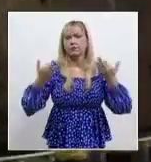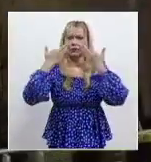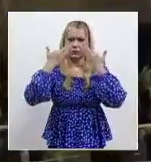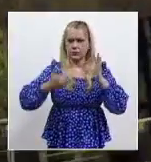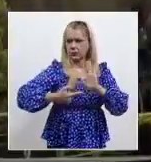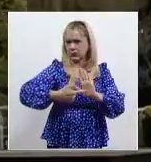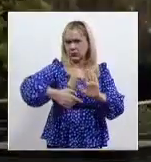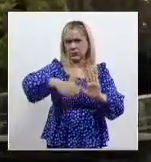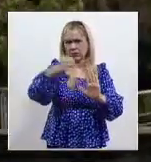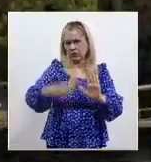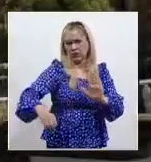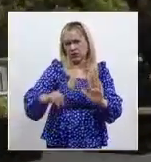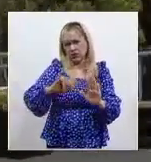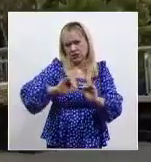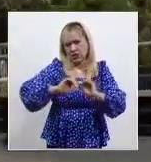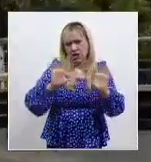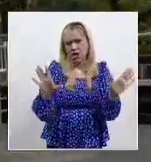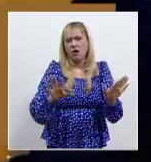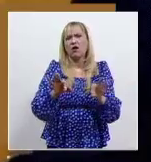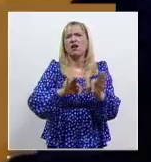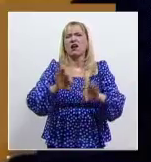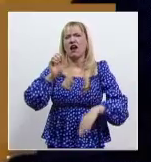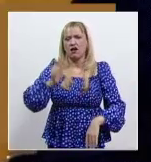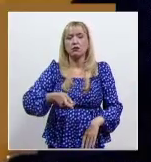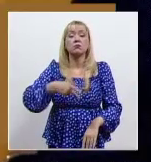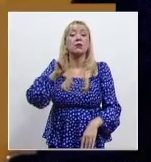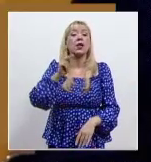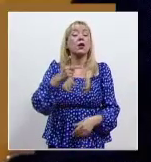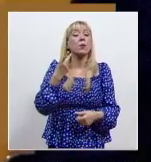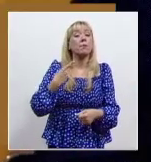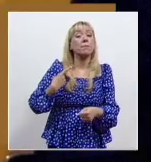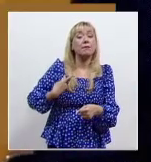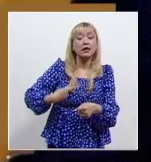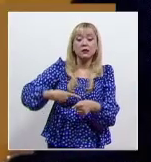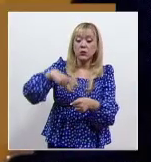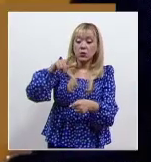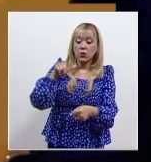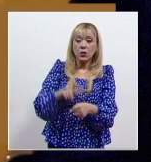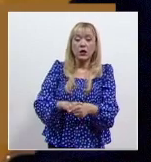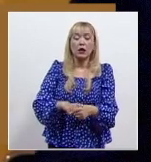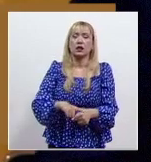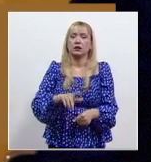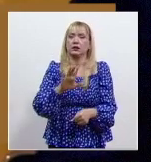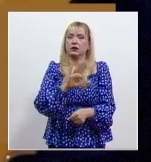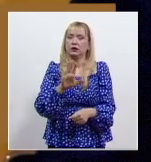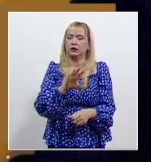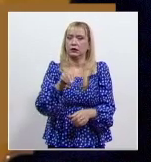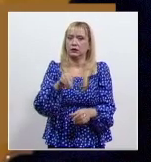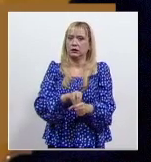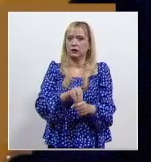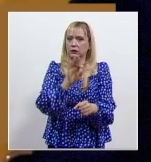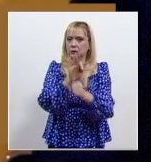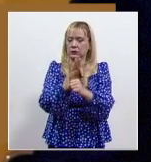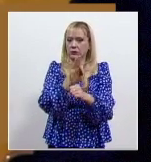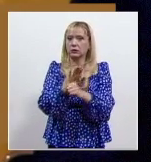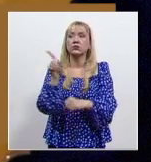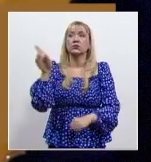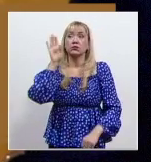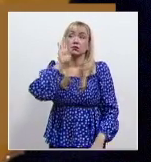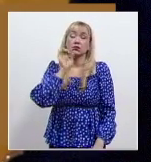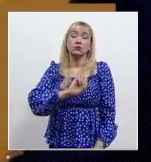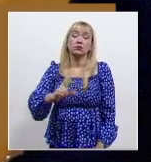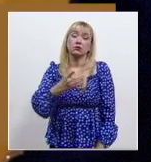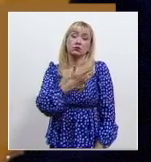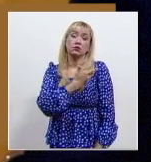con la adecuada protección de los datos personales. Una de las líneas de trabajo de la ministra presidenta es la transparencia focalizada,